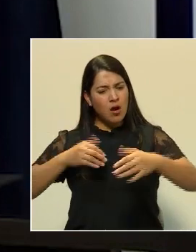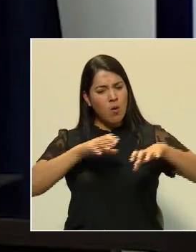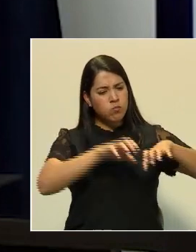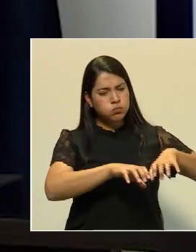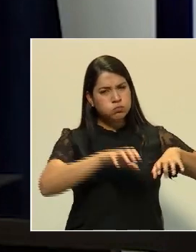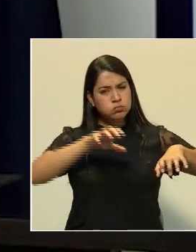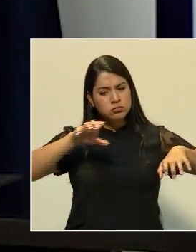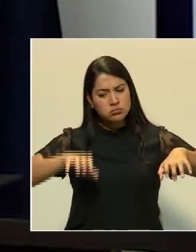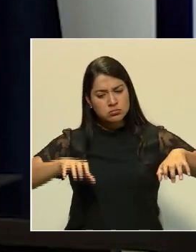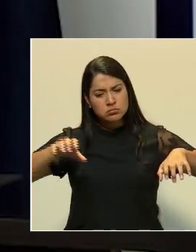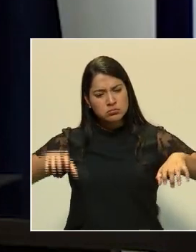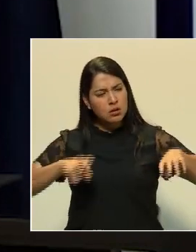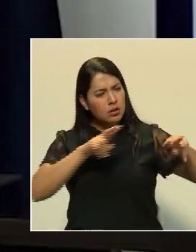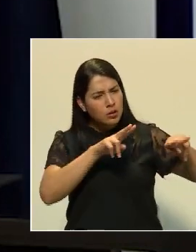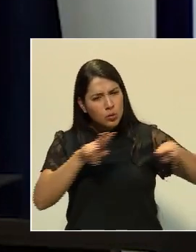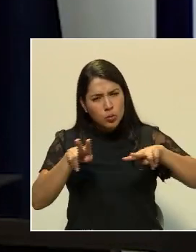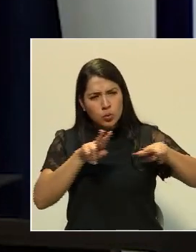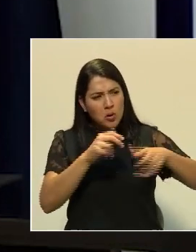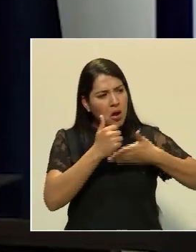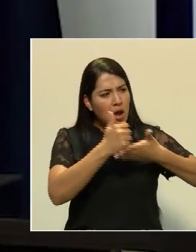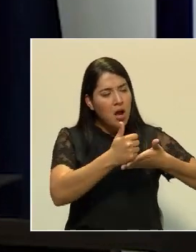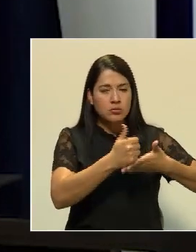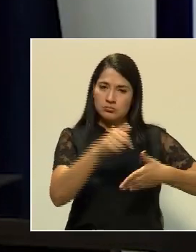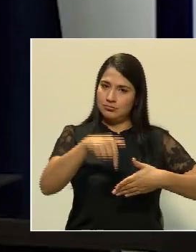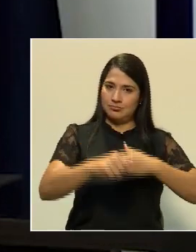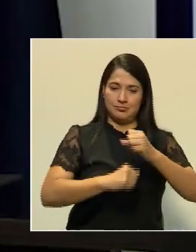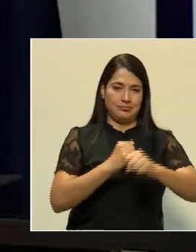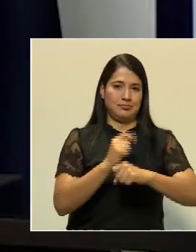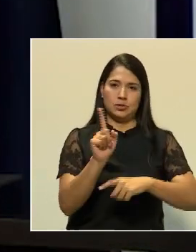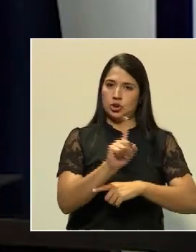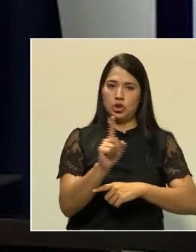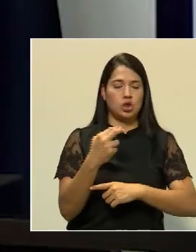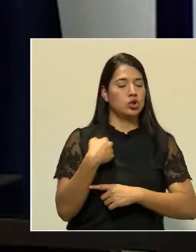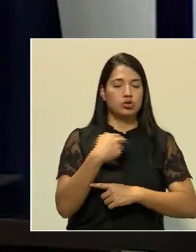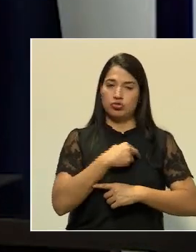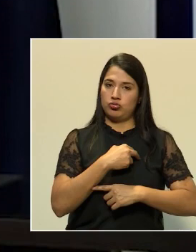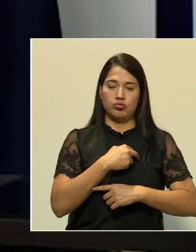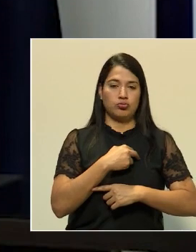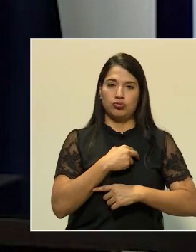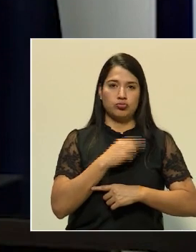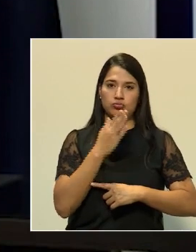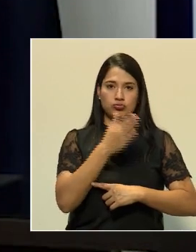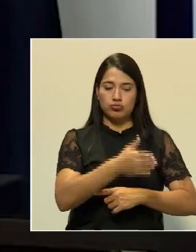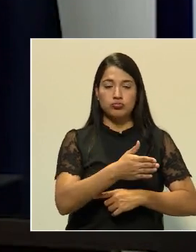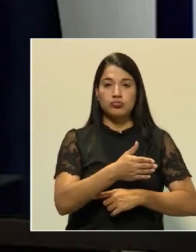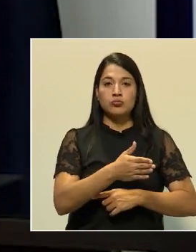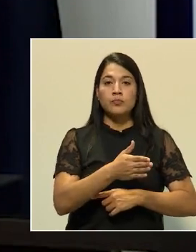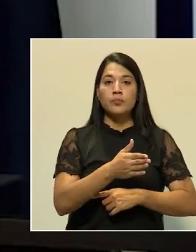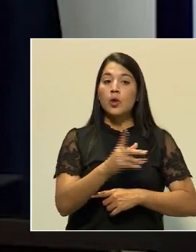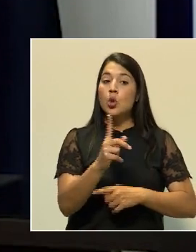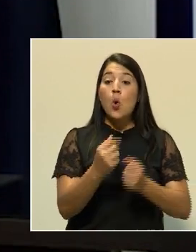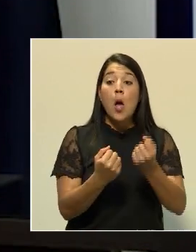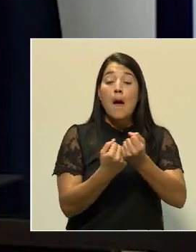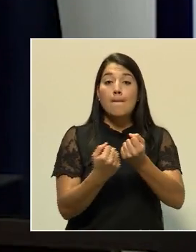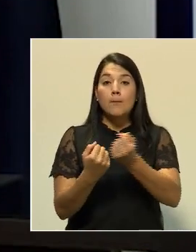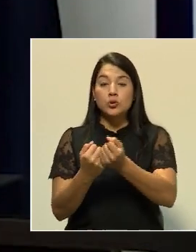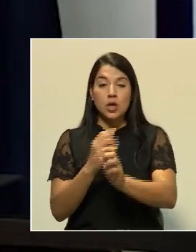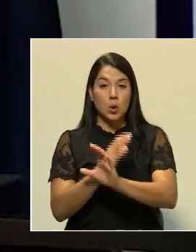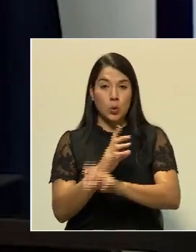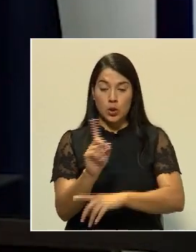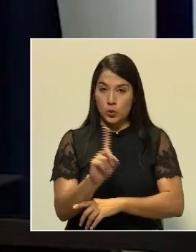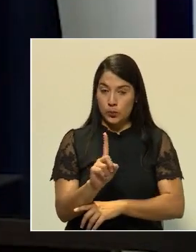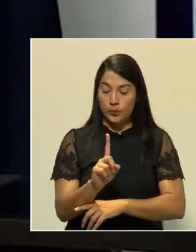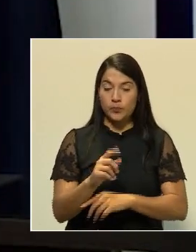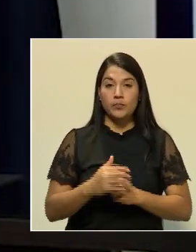los años lo hemos hecho, sino más bien vamos a mantenernos en esta línea y no vamos a reforzar los comités en función a